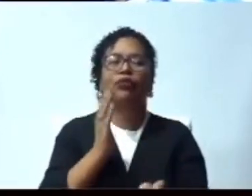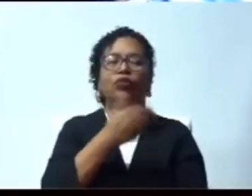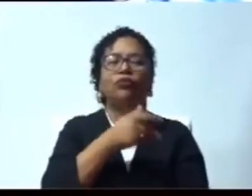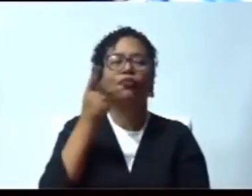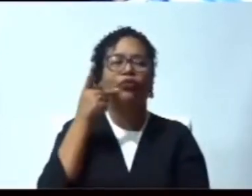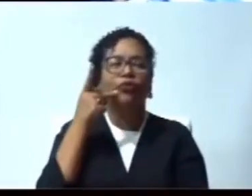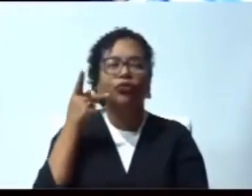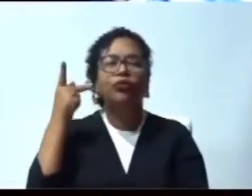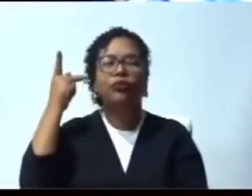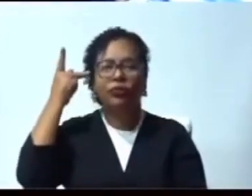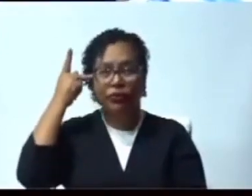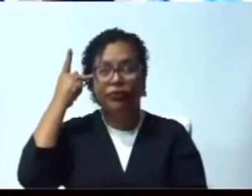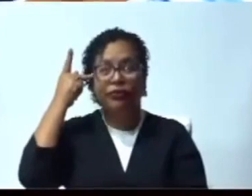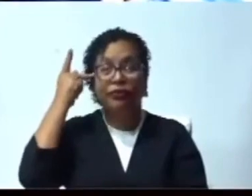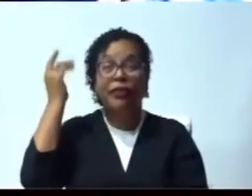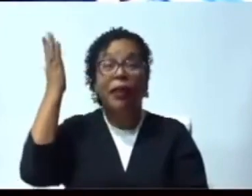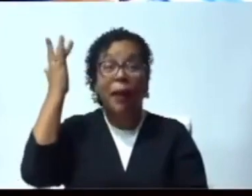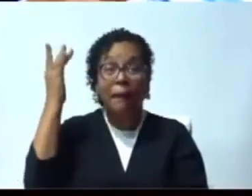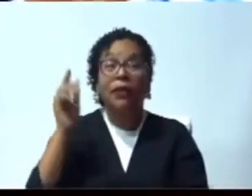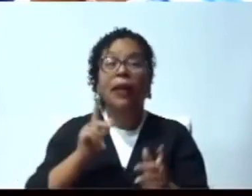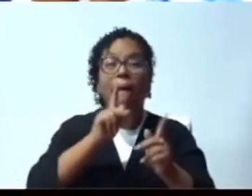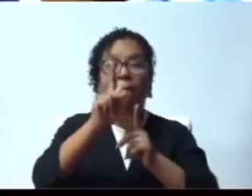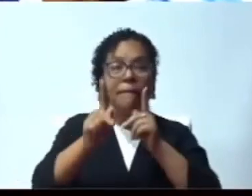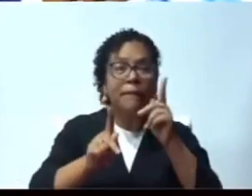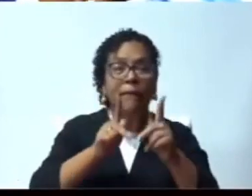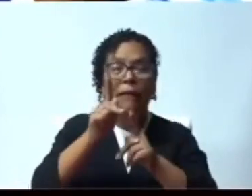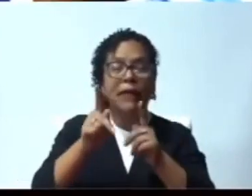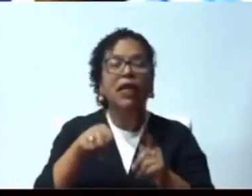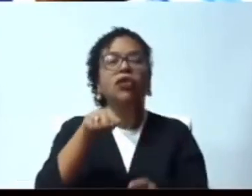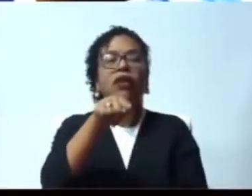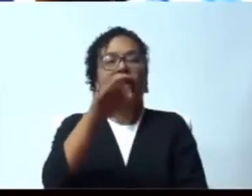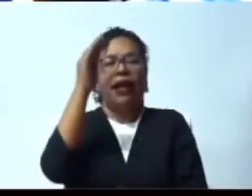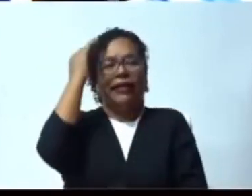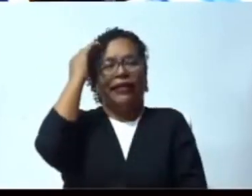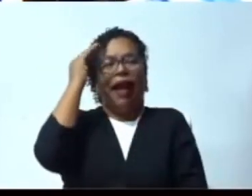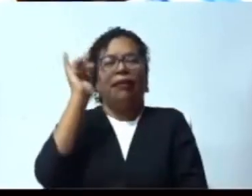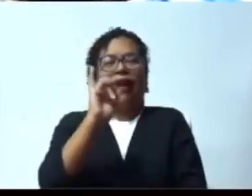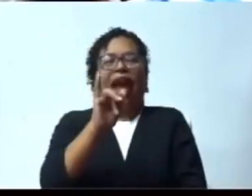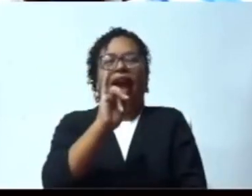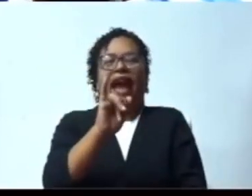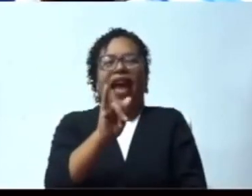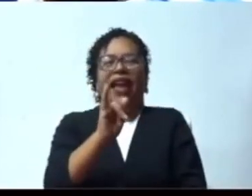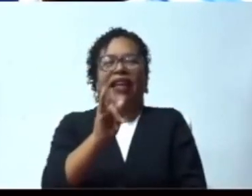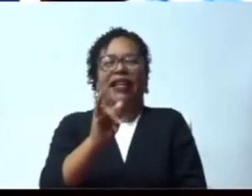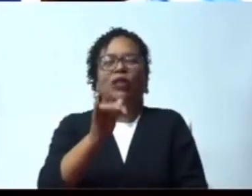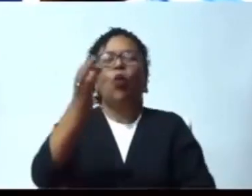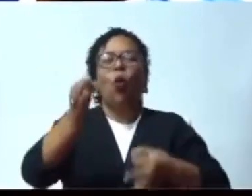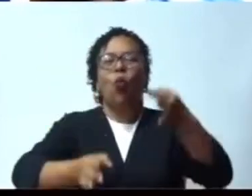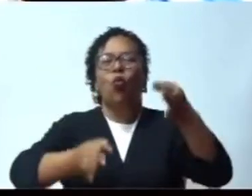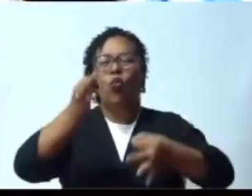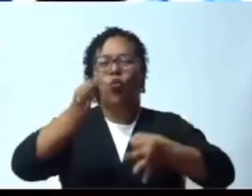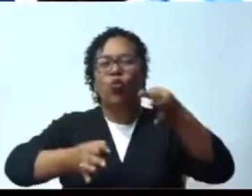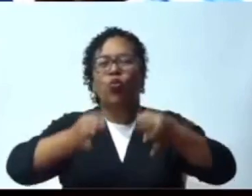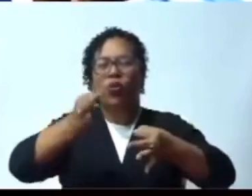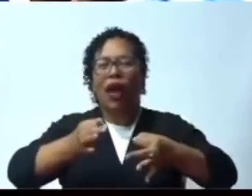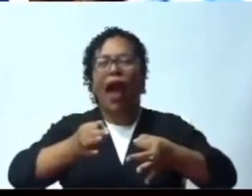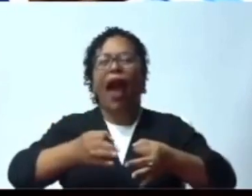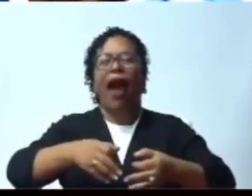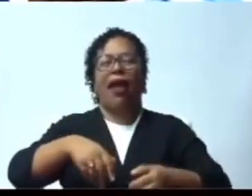donde la ciudadanía puede encontrar el servicio de la justicia en el momento que se necesita. De manera que yo